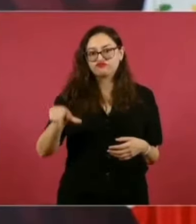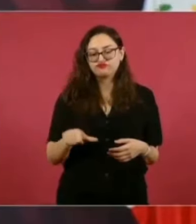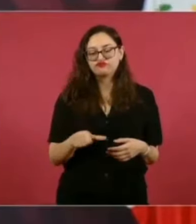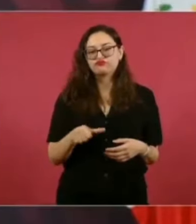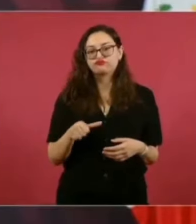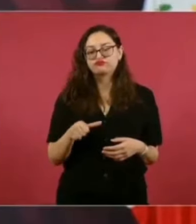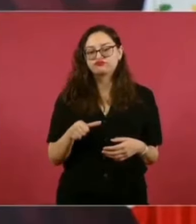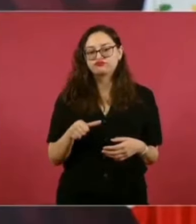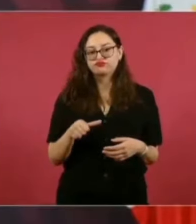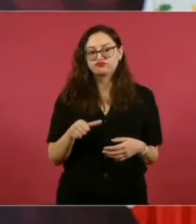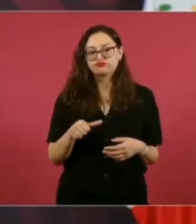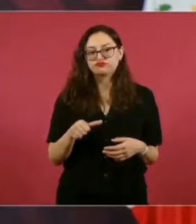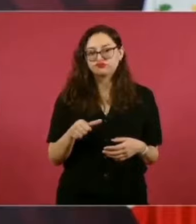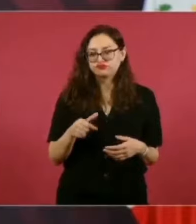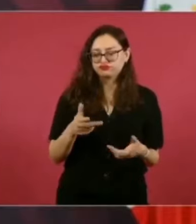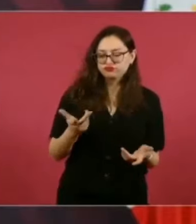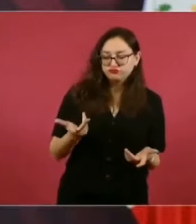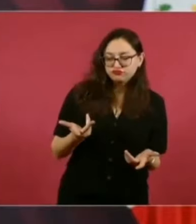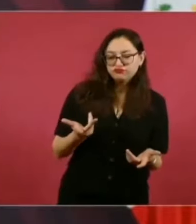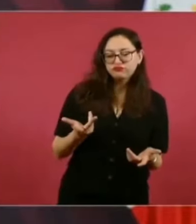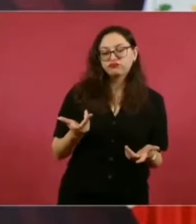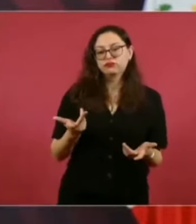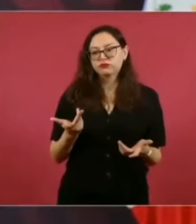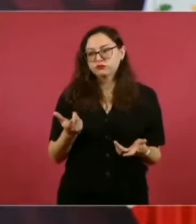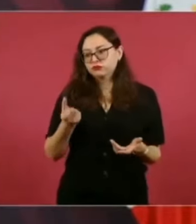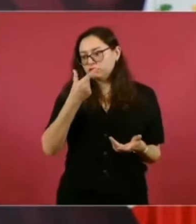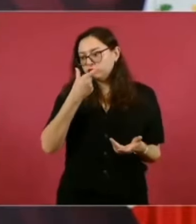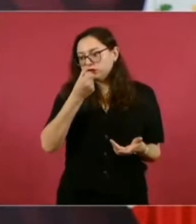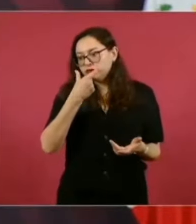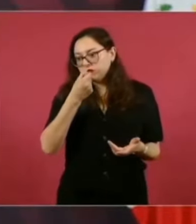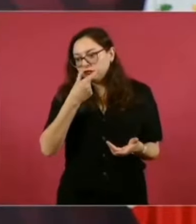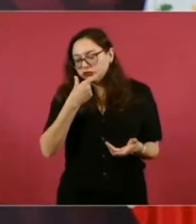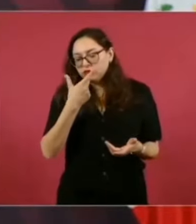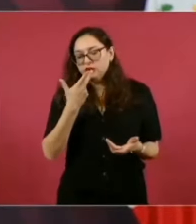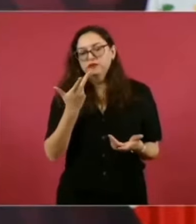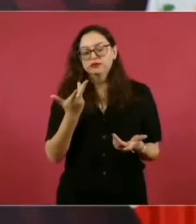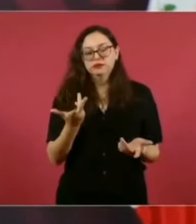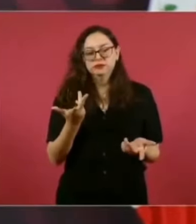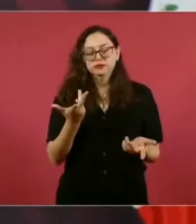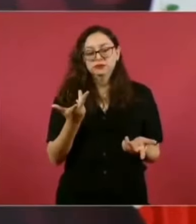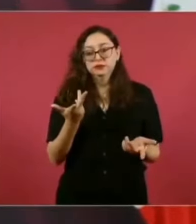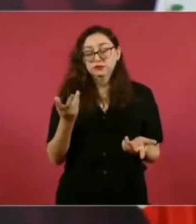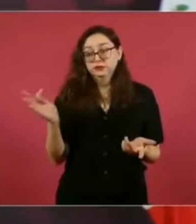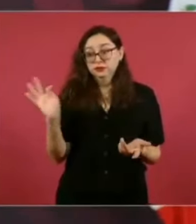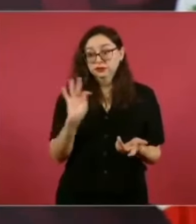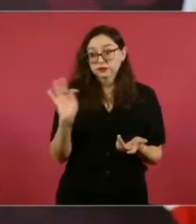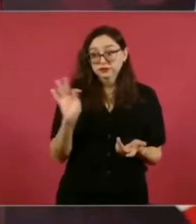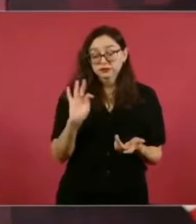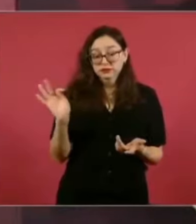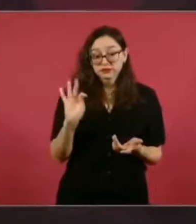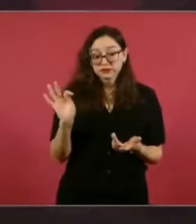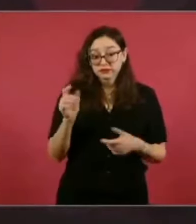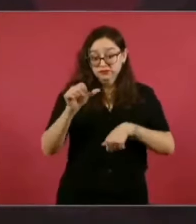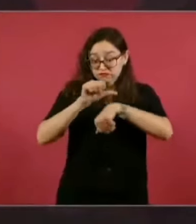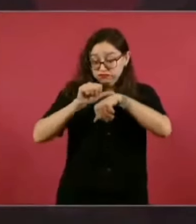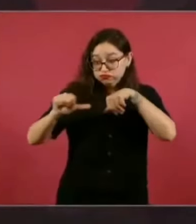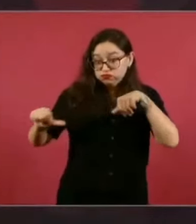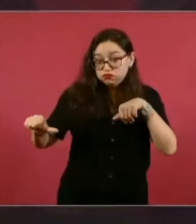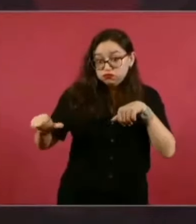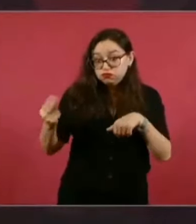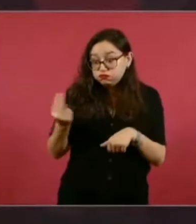si es necesario, un tratamiento hasta de una